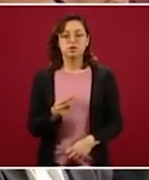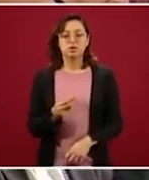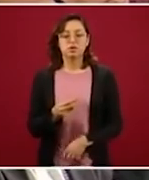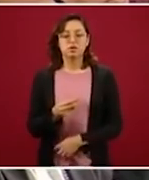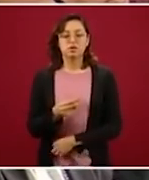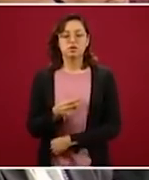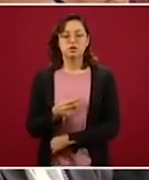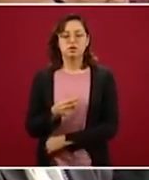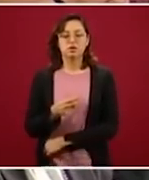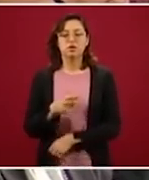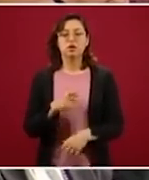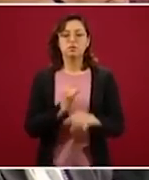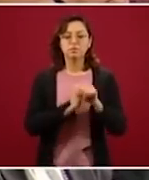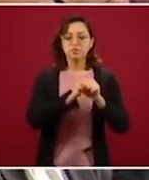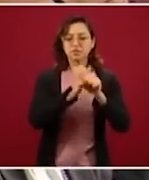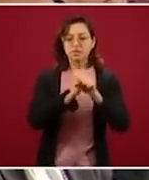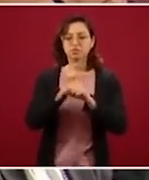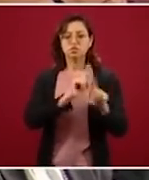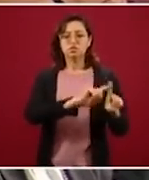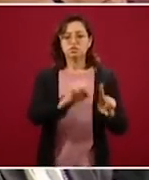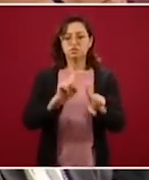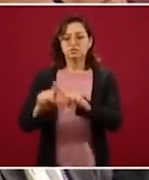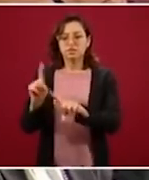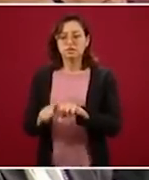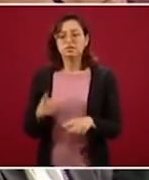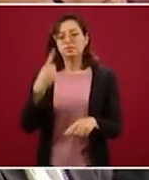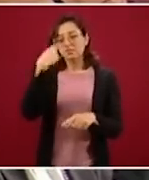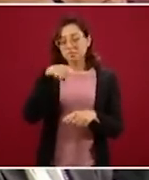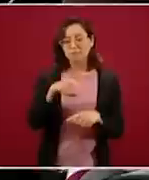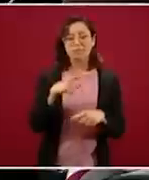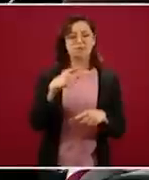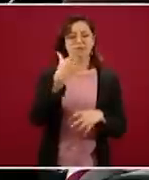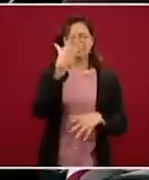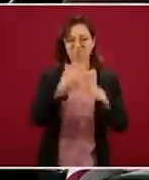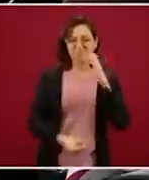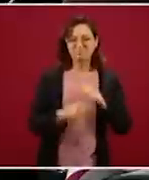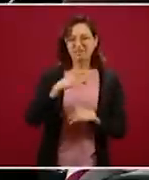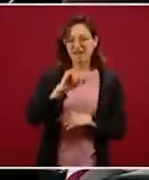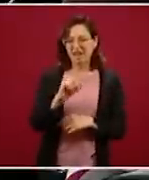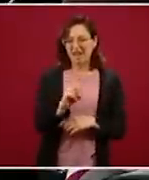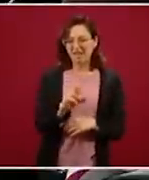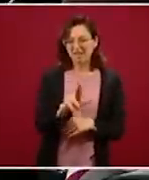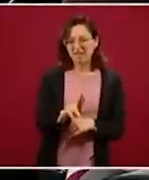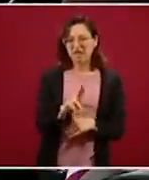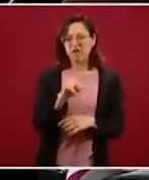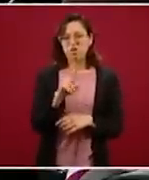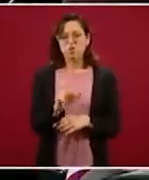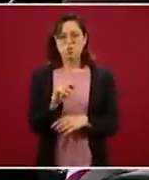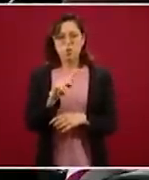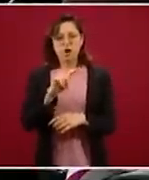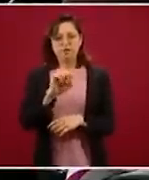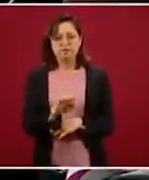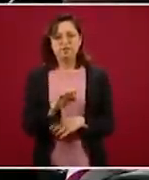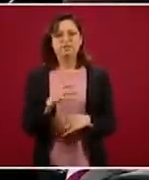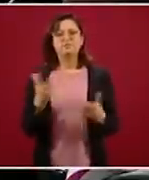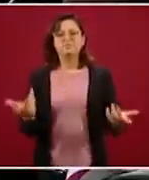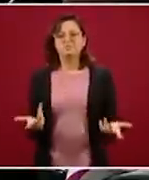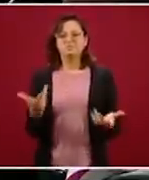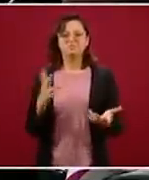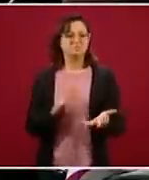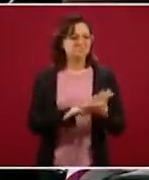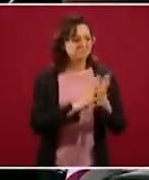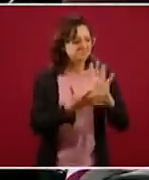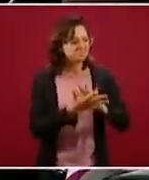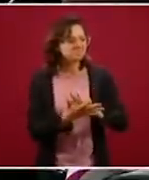ciertas investigaciones, con la fuga de Javier Duarte. Toda esta complejidad nos lleva también a empresas